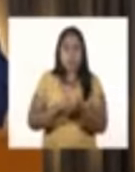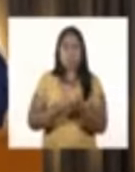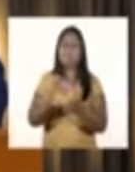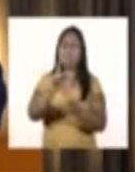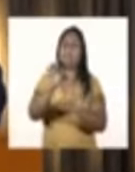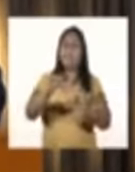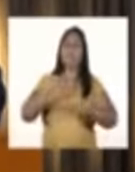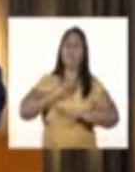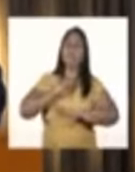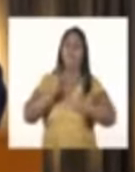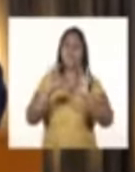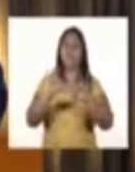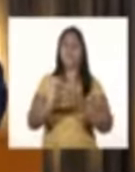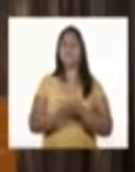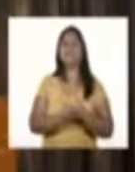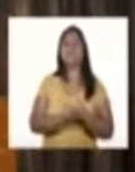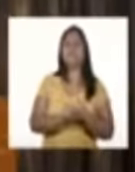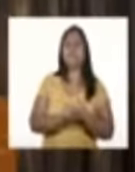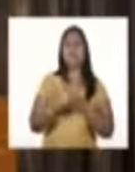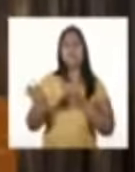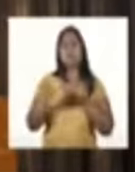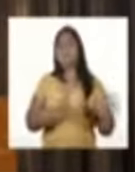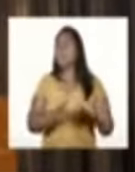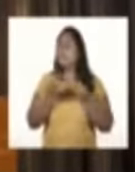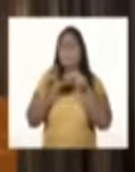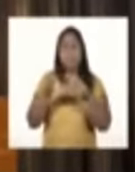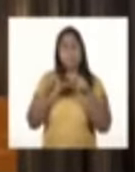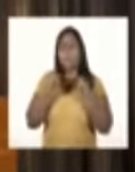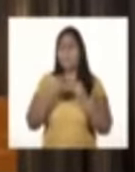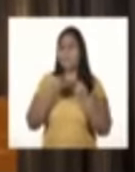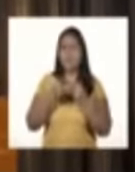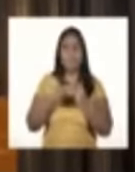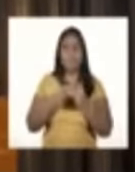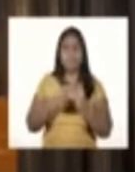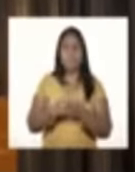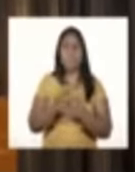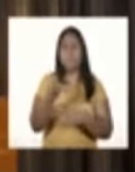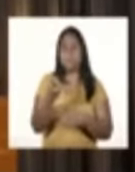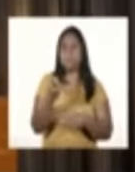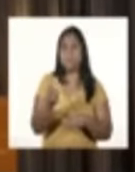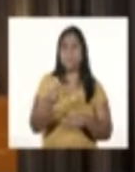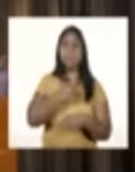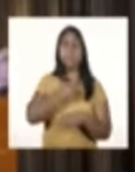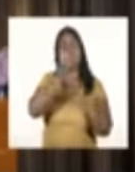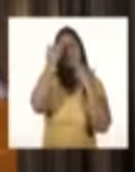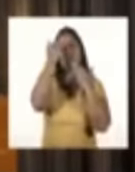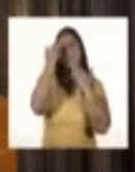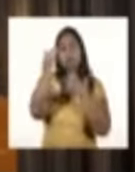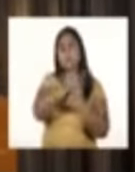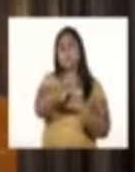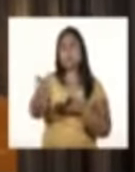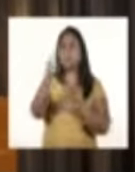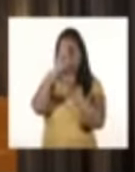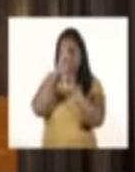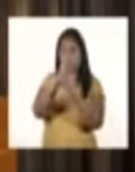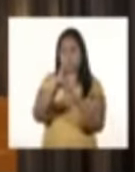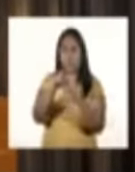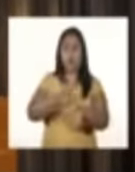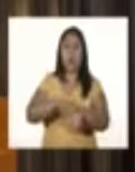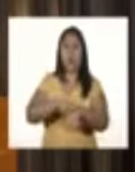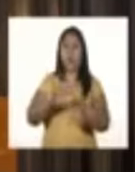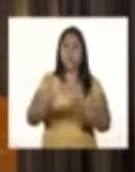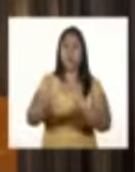occidente del país. Hay mucho por hacer todavía. Quiero agradecer a todos los que han respetado el toque de